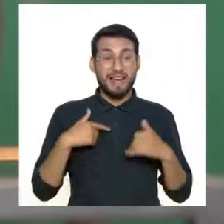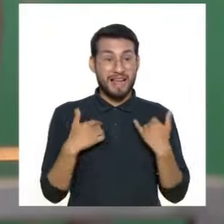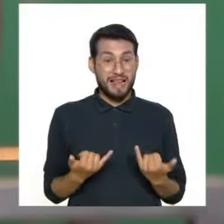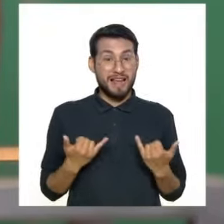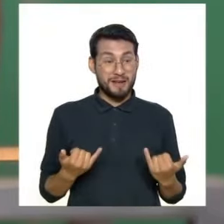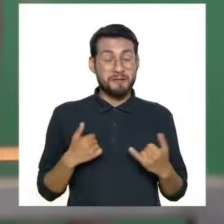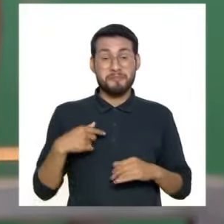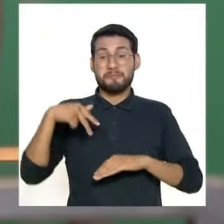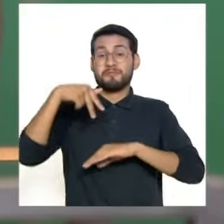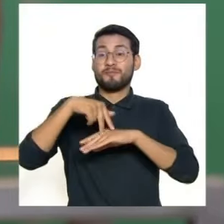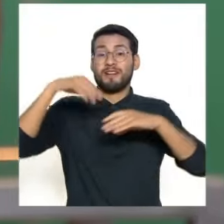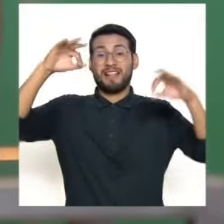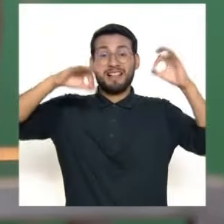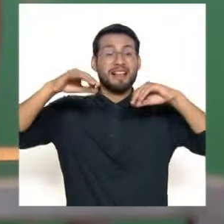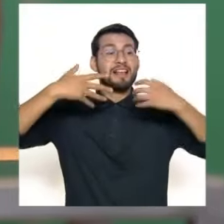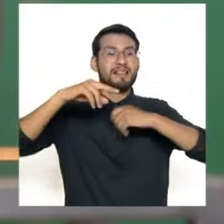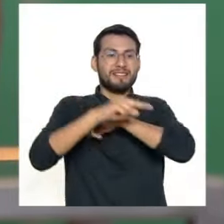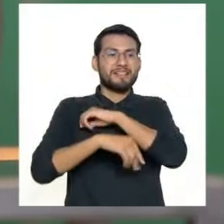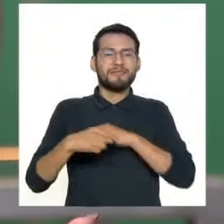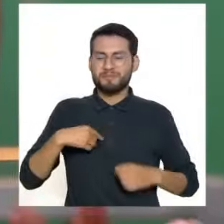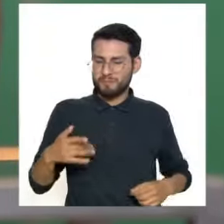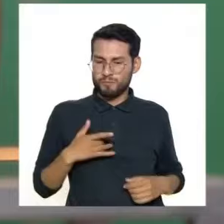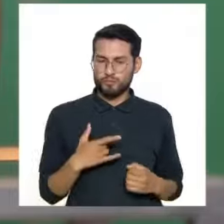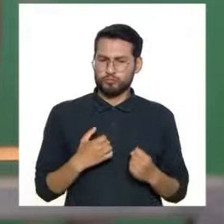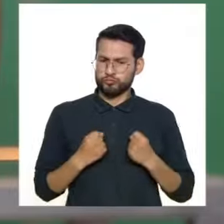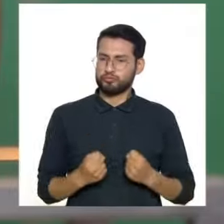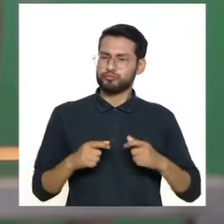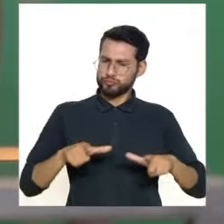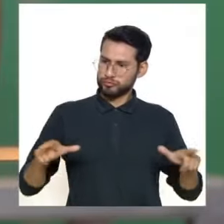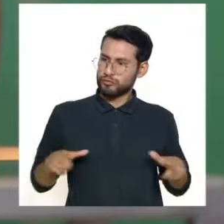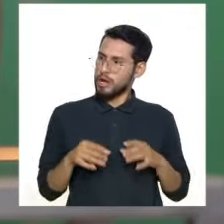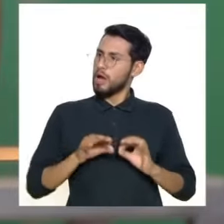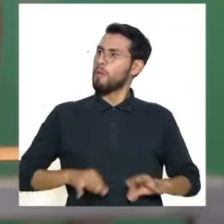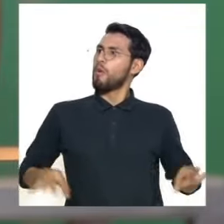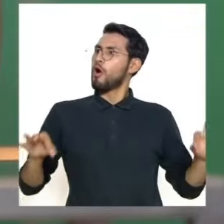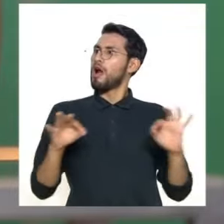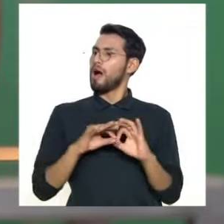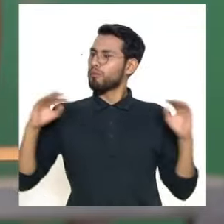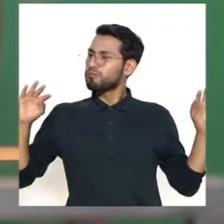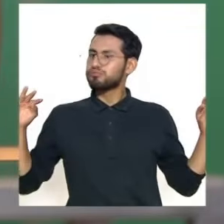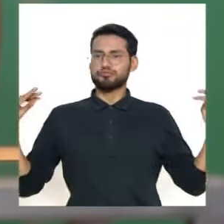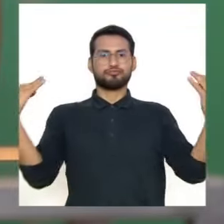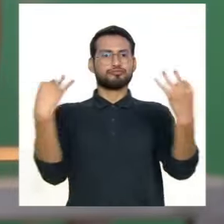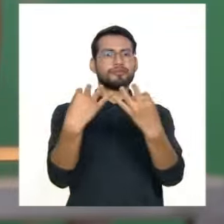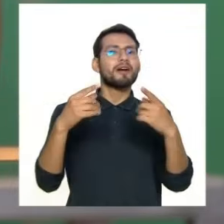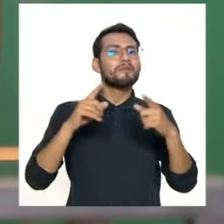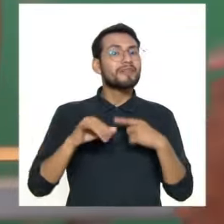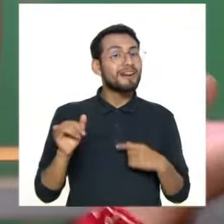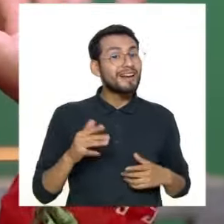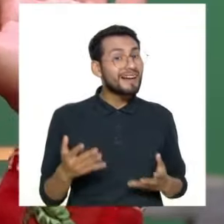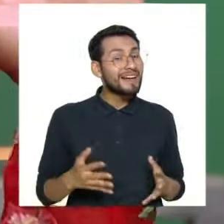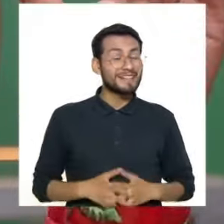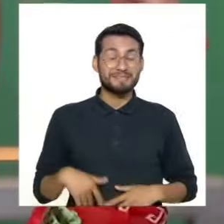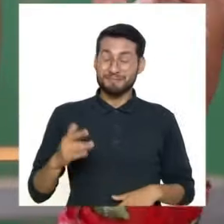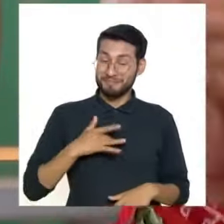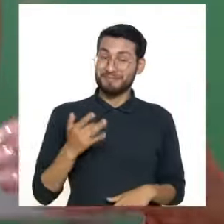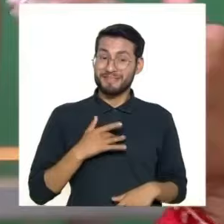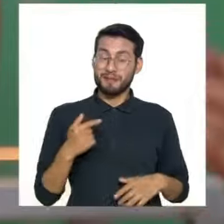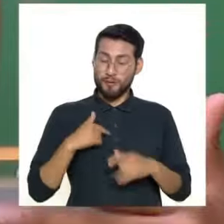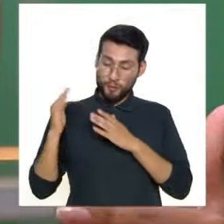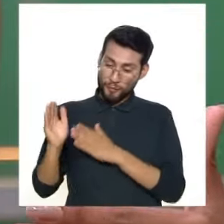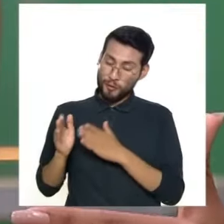ejemplo me paro en el el teatro nacional y siento el reto de un espacio tan importante pero siento también que que he venido